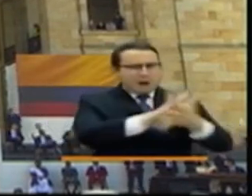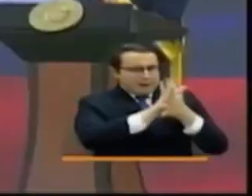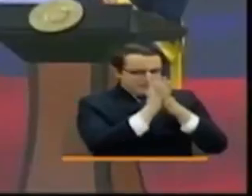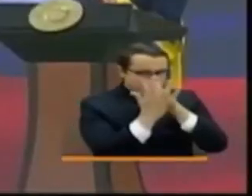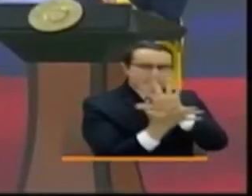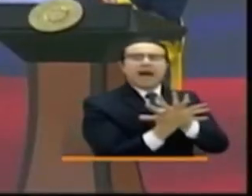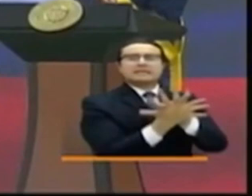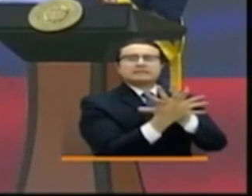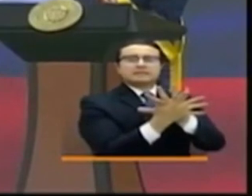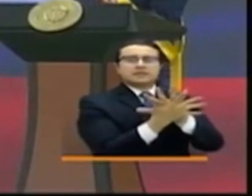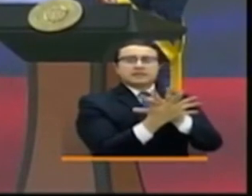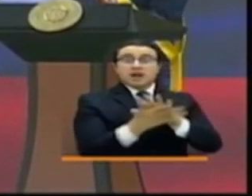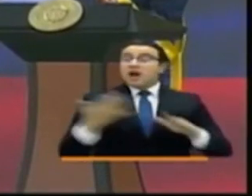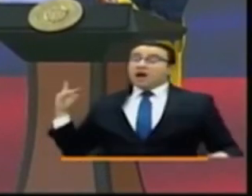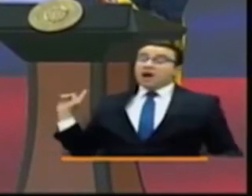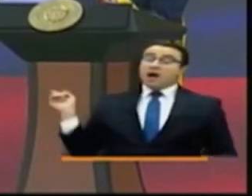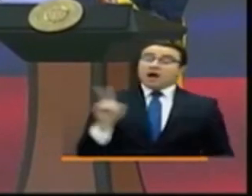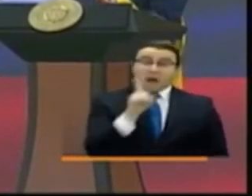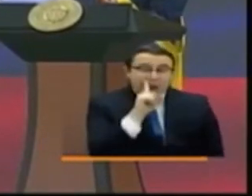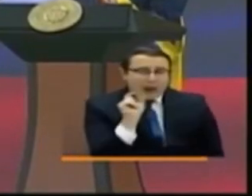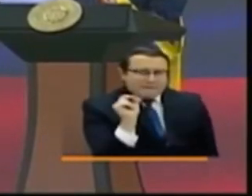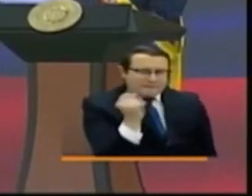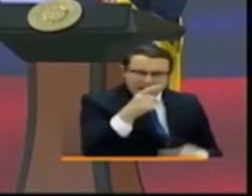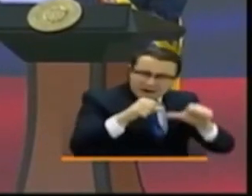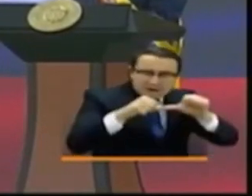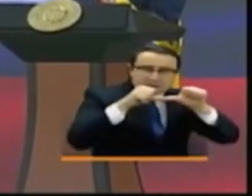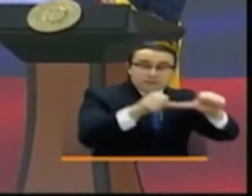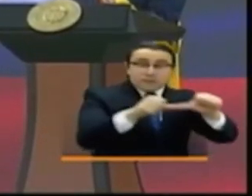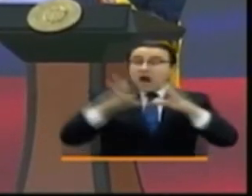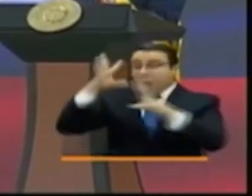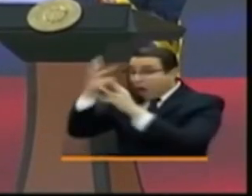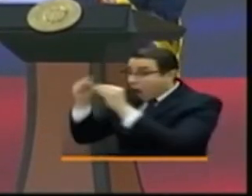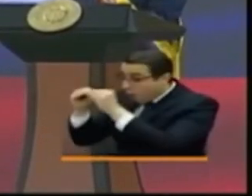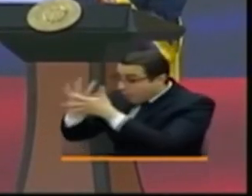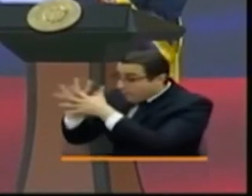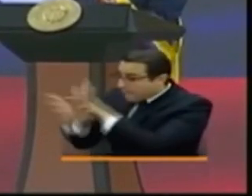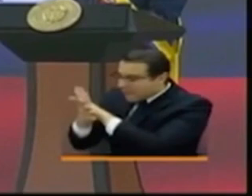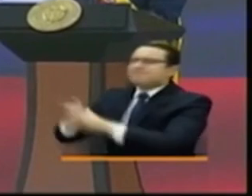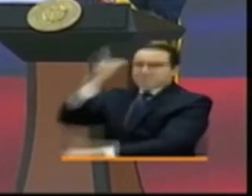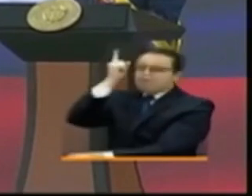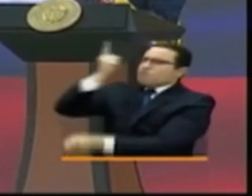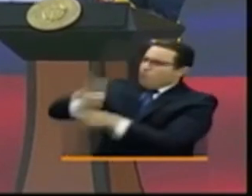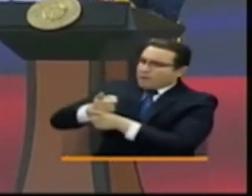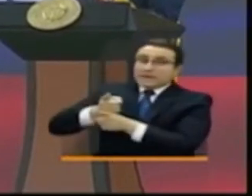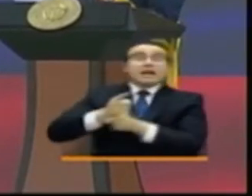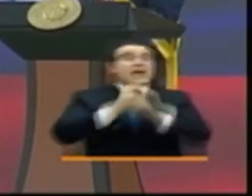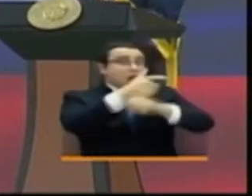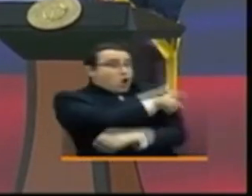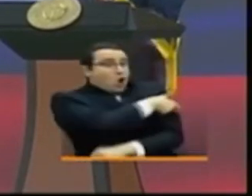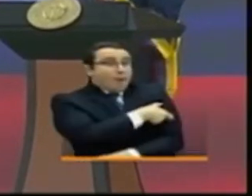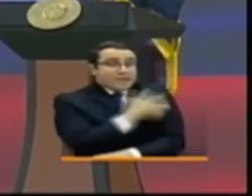nadie, como nunca, vamos a cumplir el acuerdo de paz y a seguir las recomendaciones de la Comisión